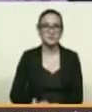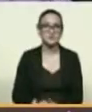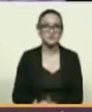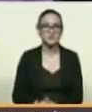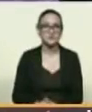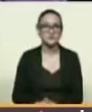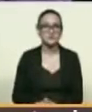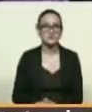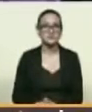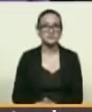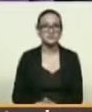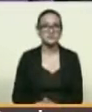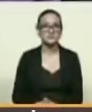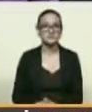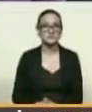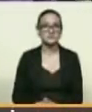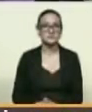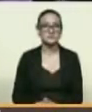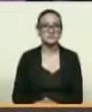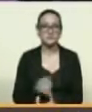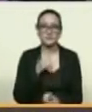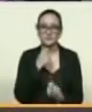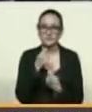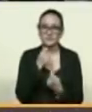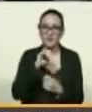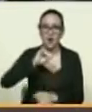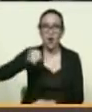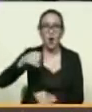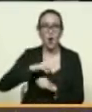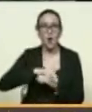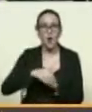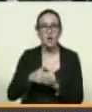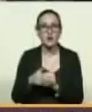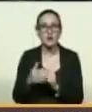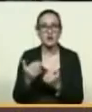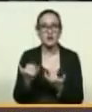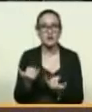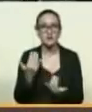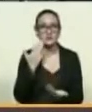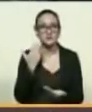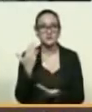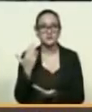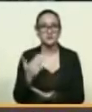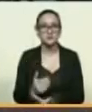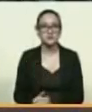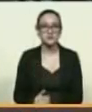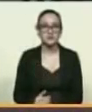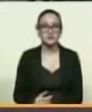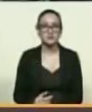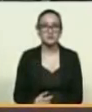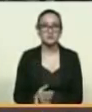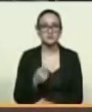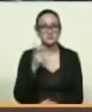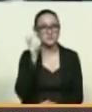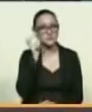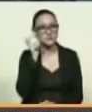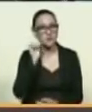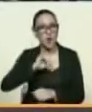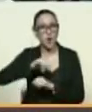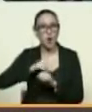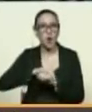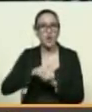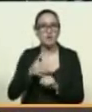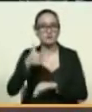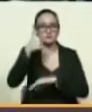Bueno, parte de las declaraciones, Juan, de Jorge Rodríguez, quien es el... Escuchamos allí las declaraciones de Jorge Rodríguez, quien